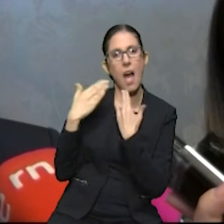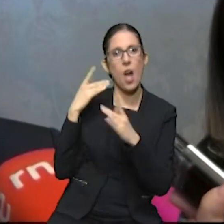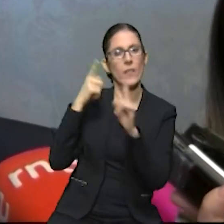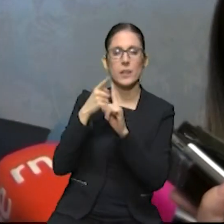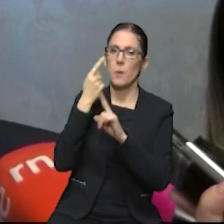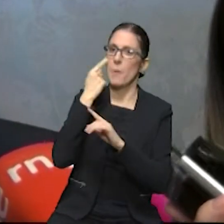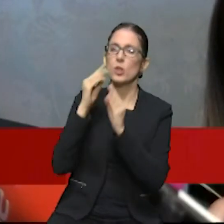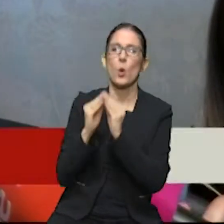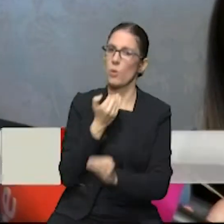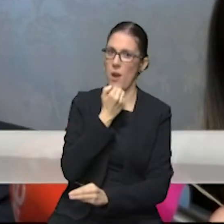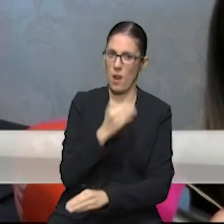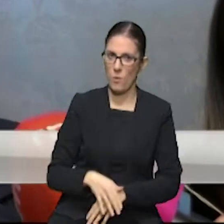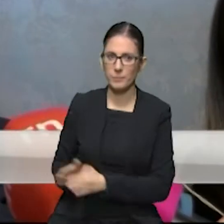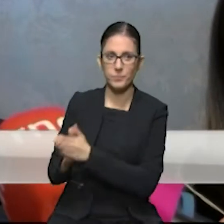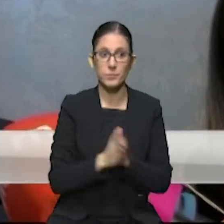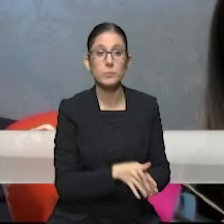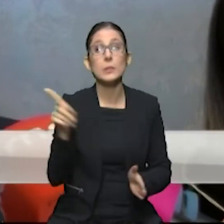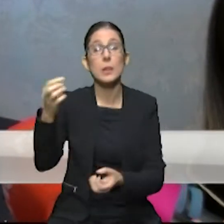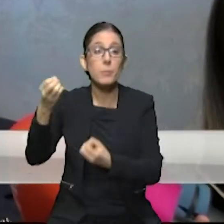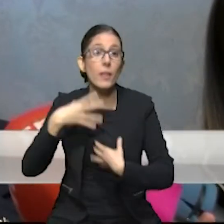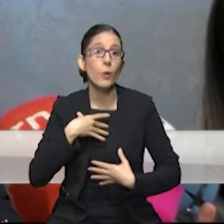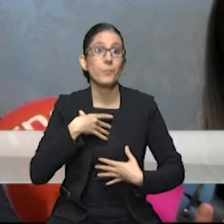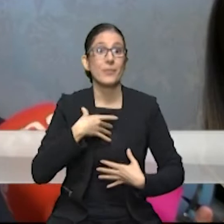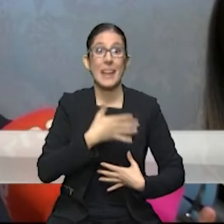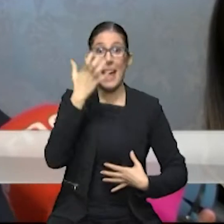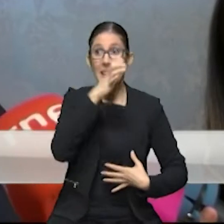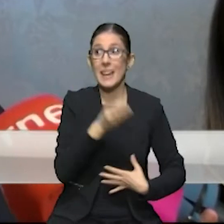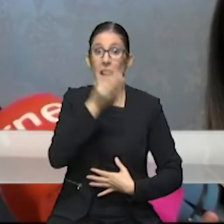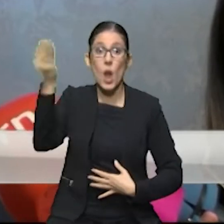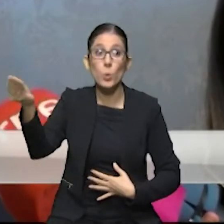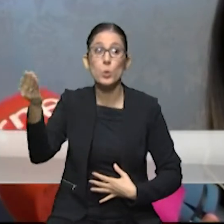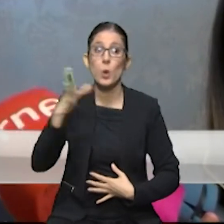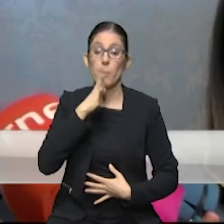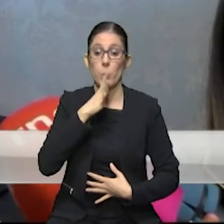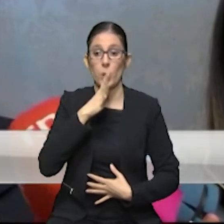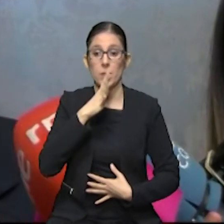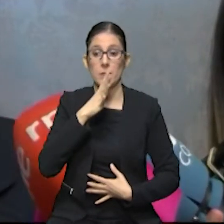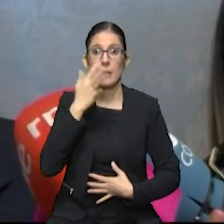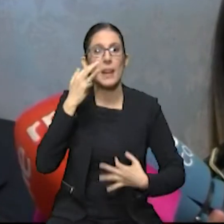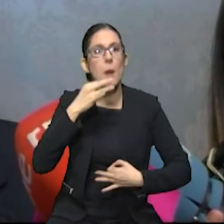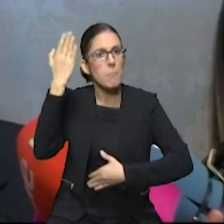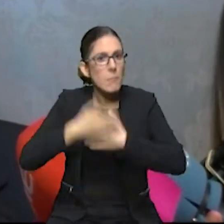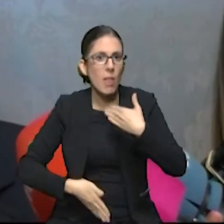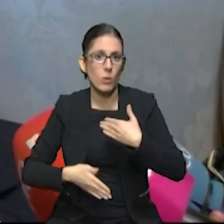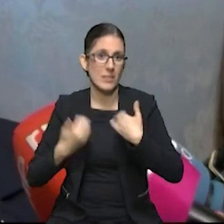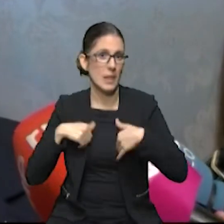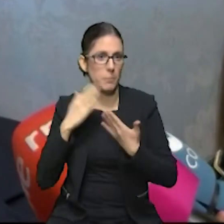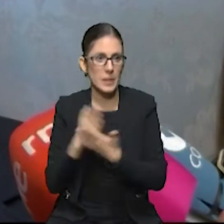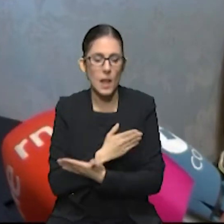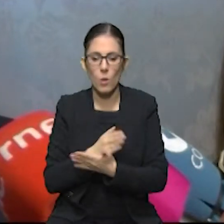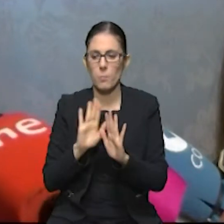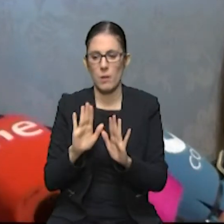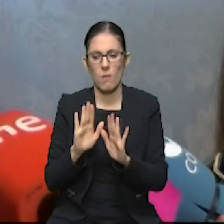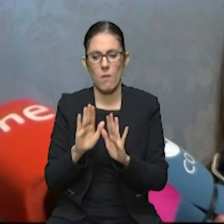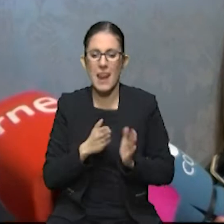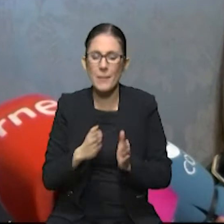Me transmitió que se hizo el recurso porque realmente se pasaba el plazo de poder hacerlo, pero que desde luego las vías de diálogo están